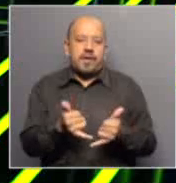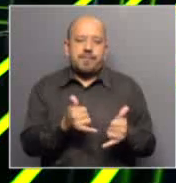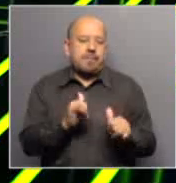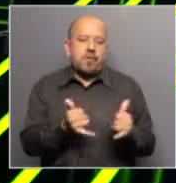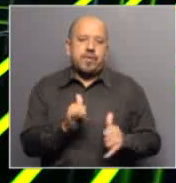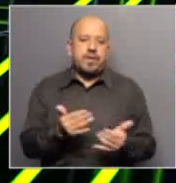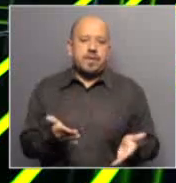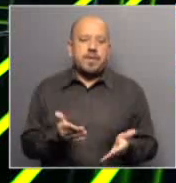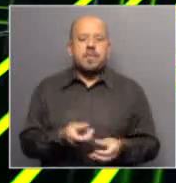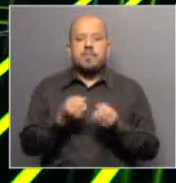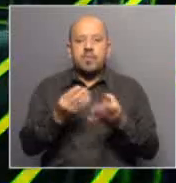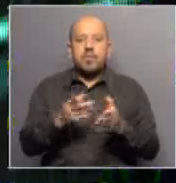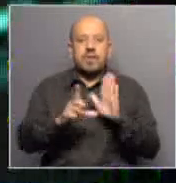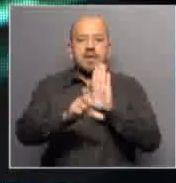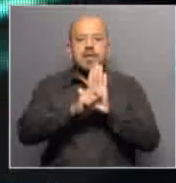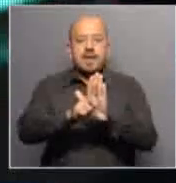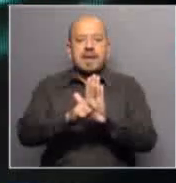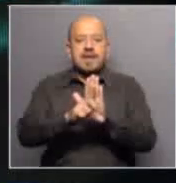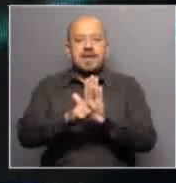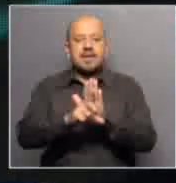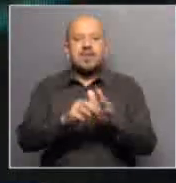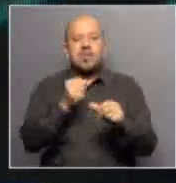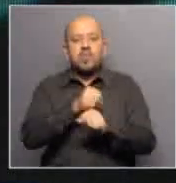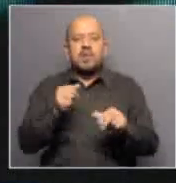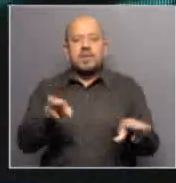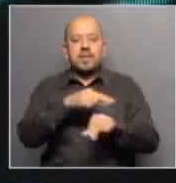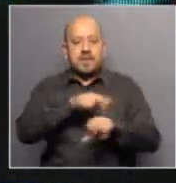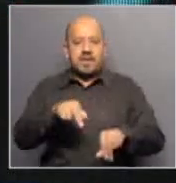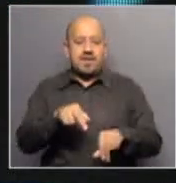ley no la puede derogar.